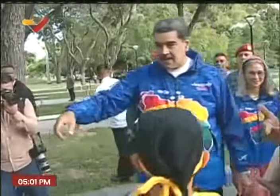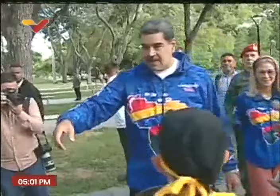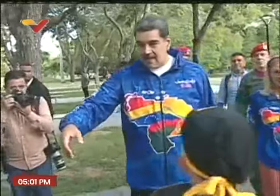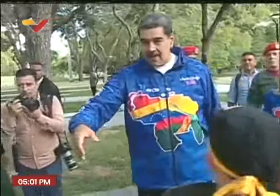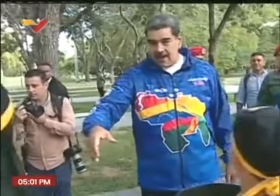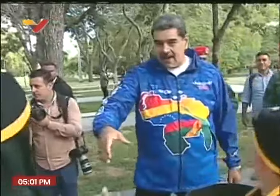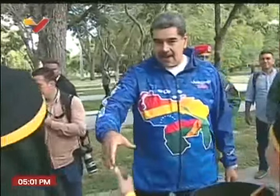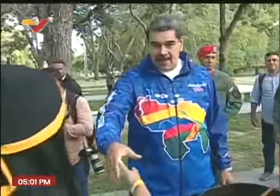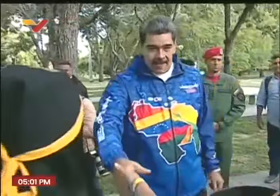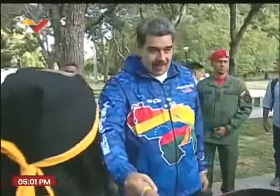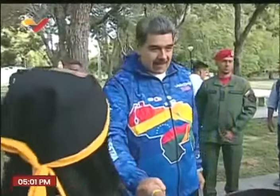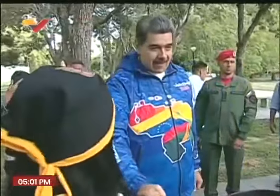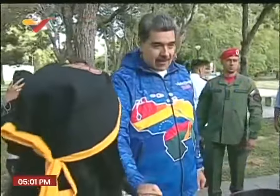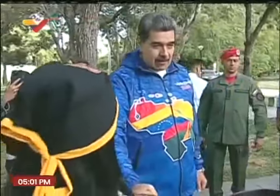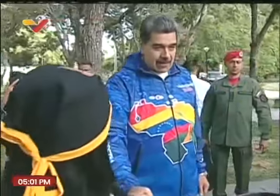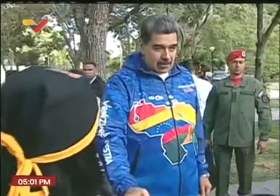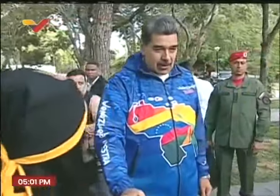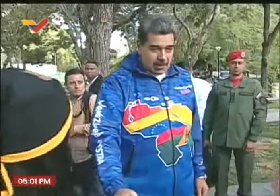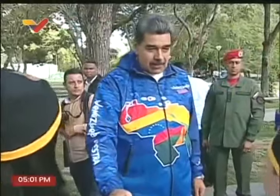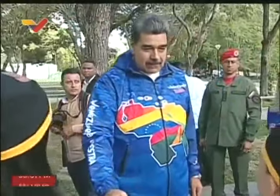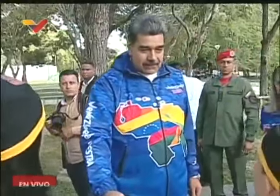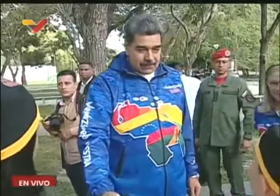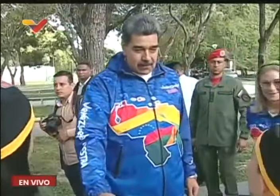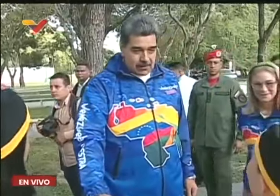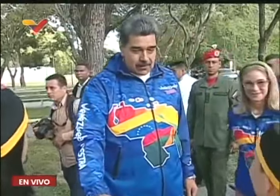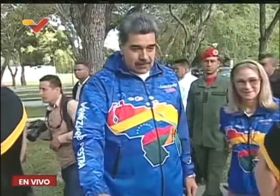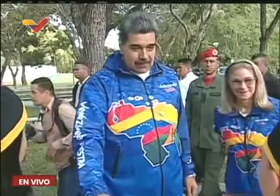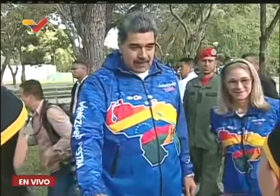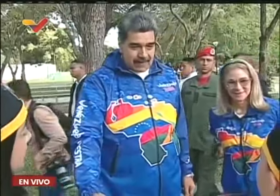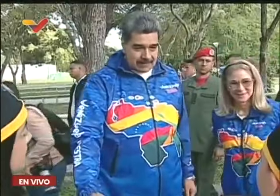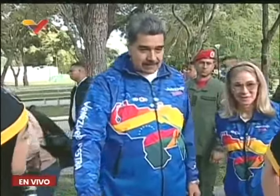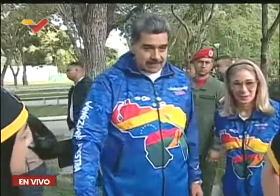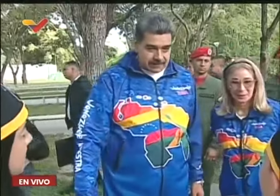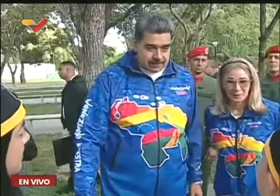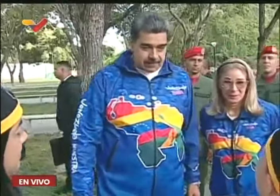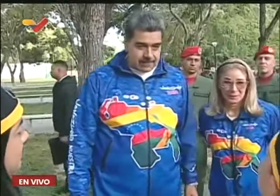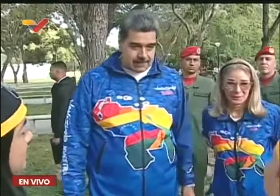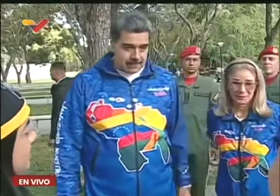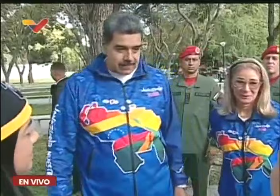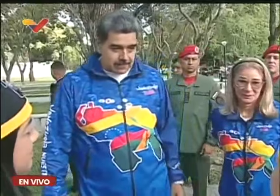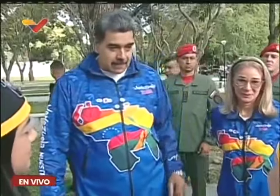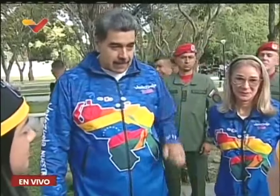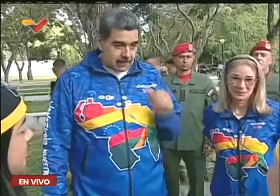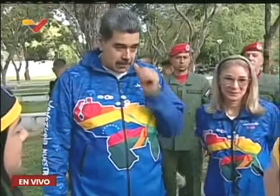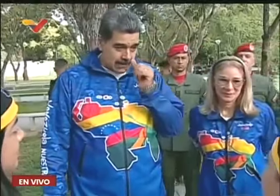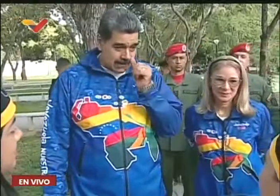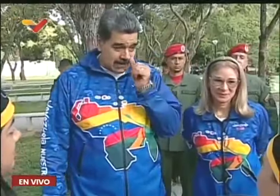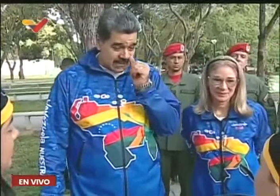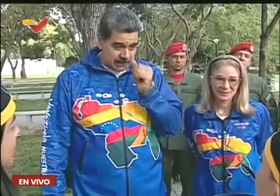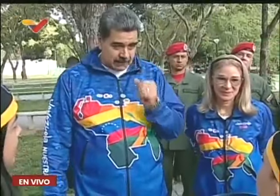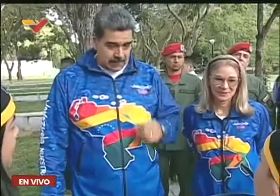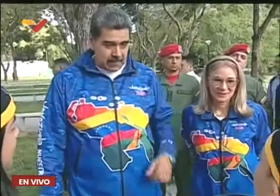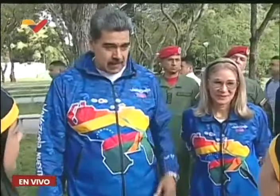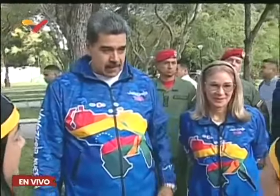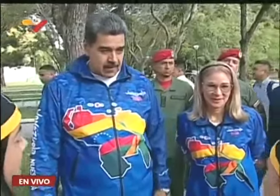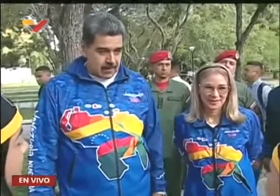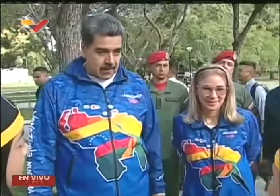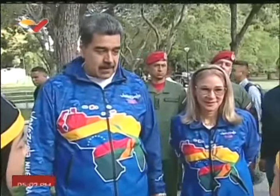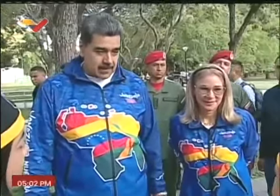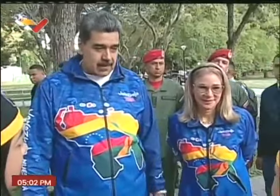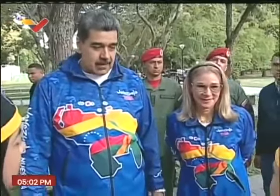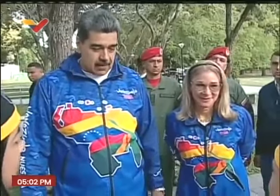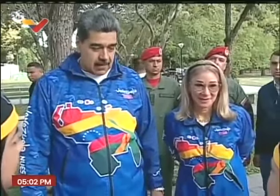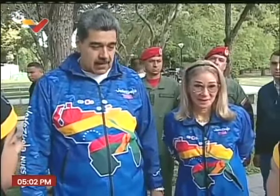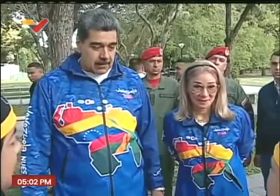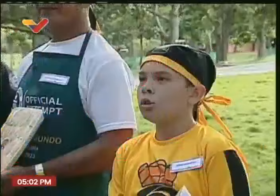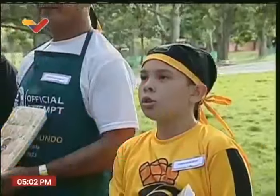La Burriquita y los Dragones Chinos, además de una representación del récord Guinness de